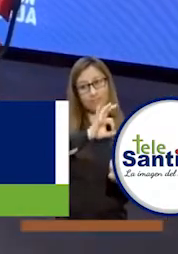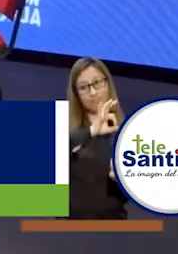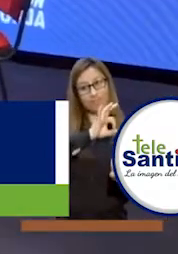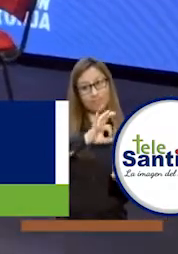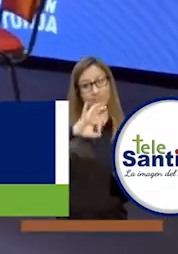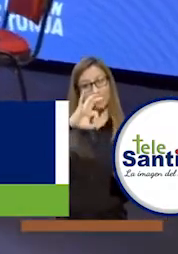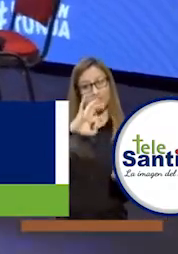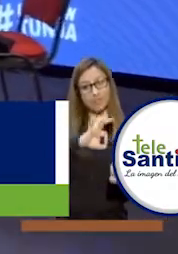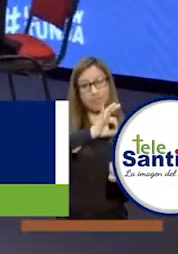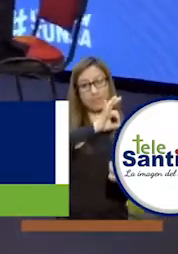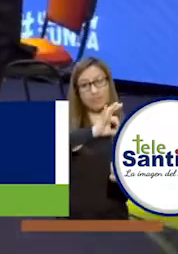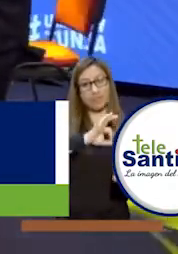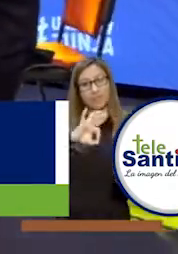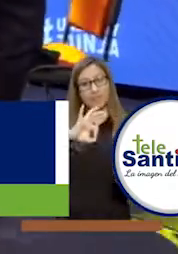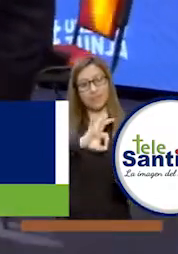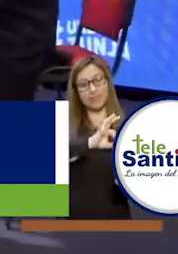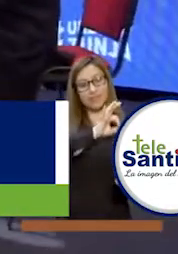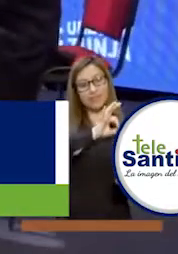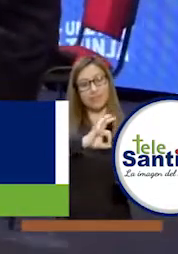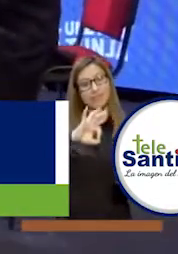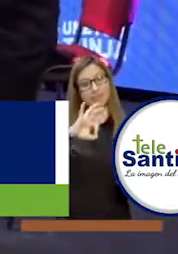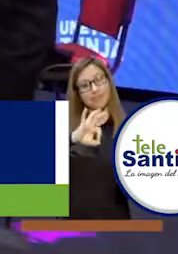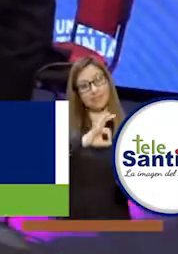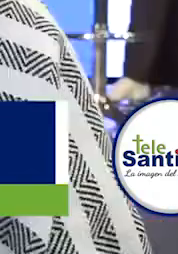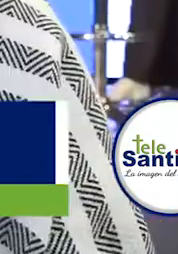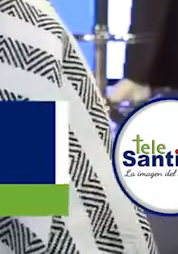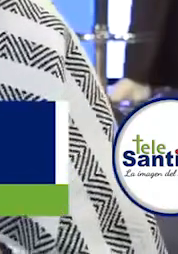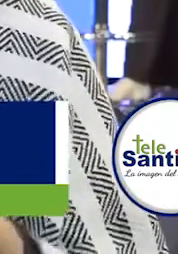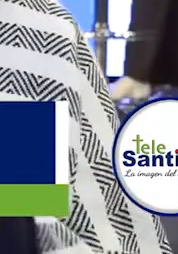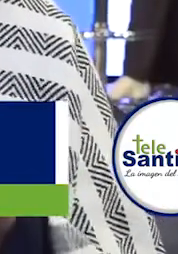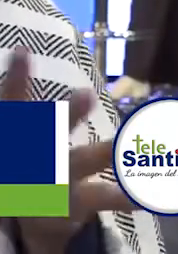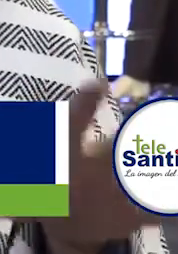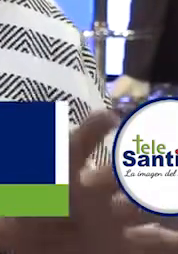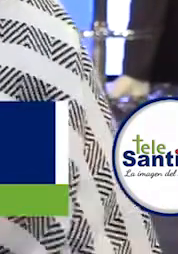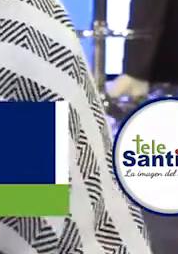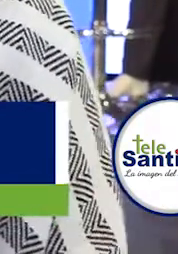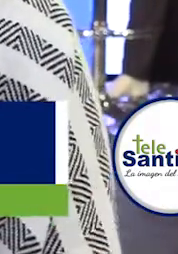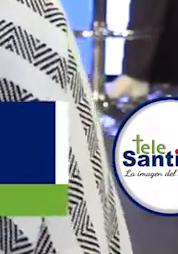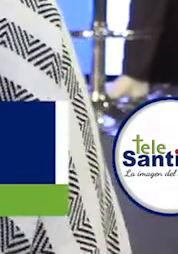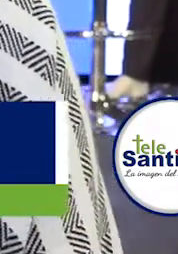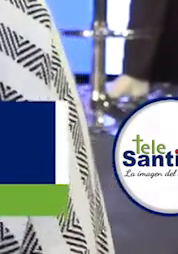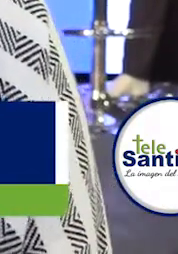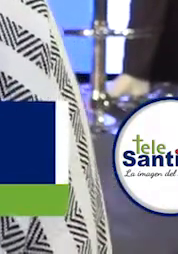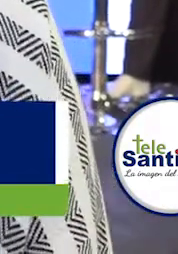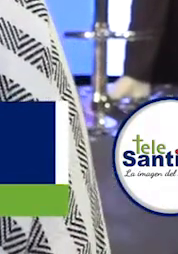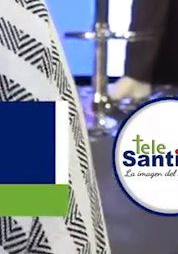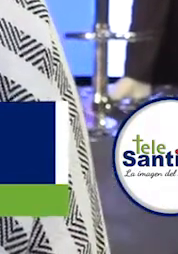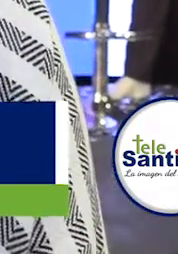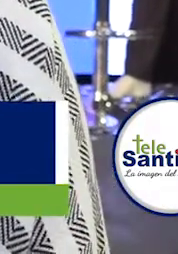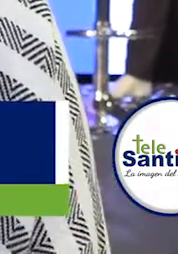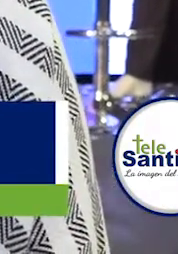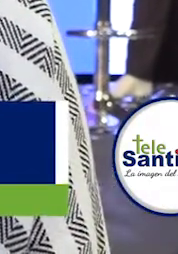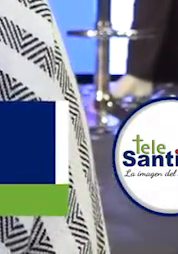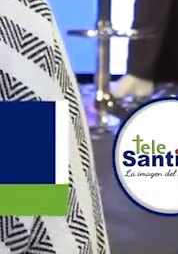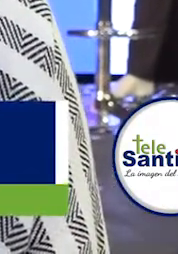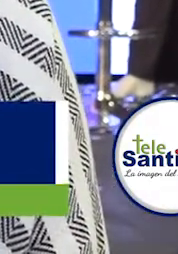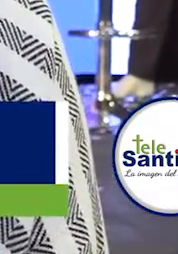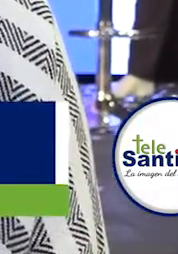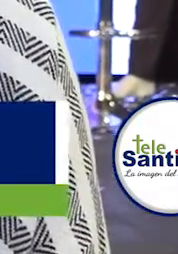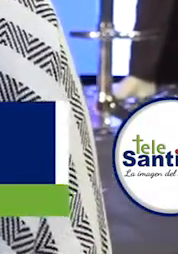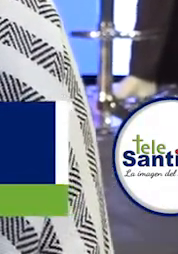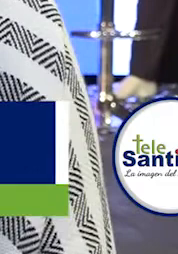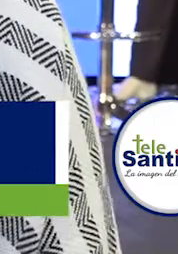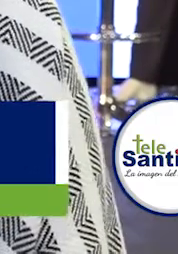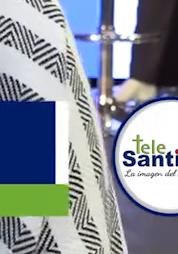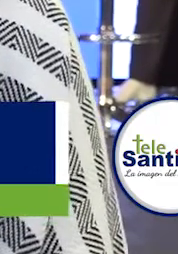muchos mercados que vienen organizaditos, pero otros que vienen como sueltos de unas cosas y otras aparte. Entonces tenemos